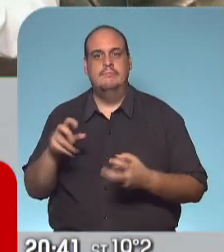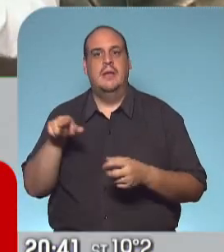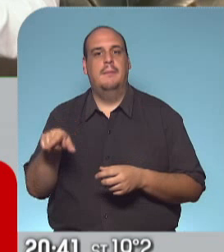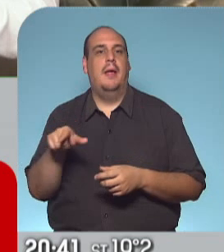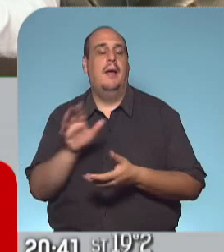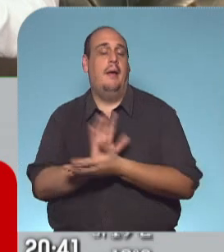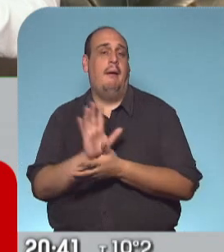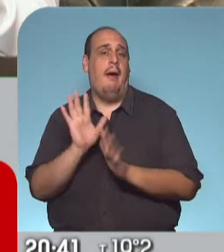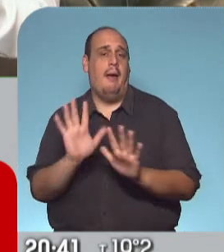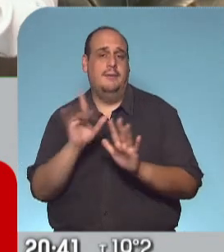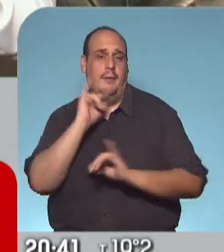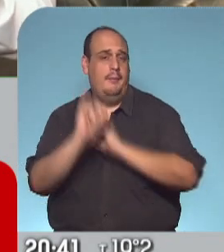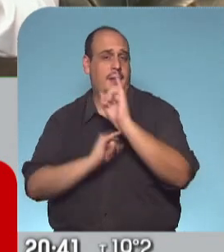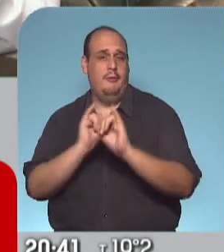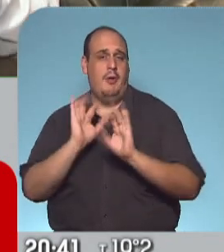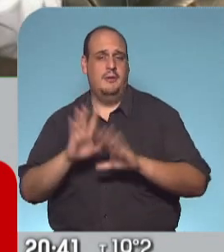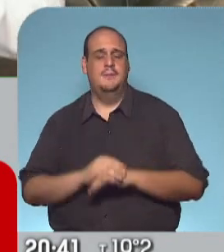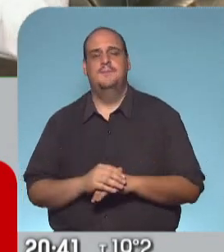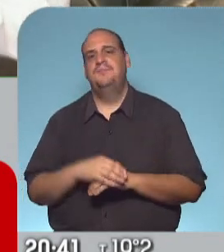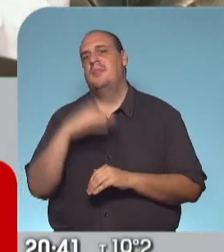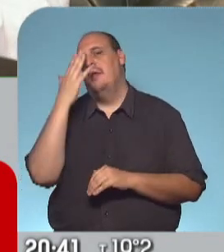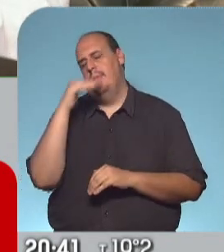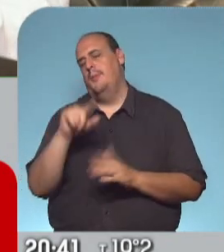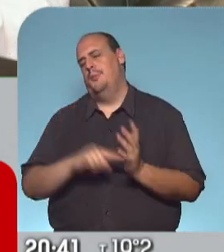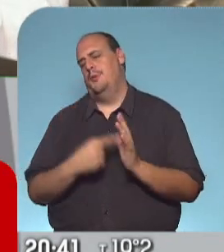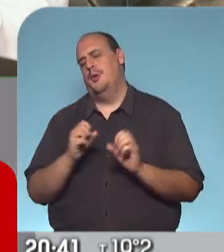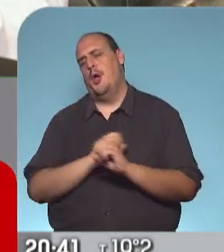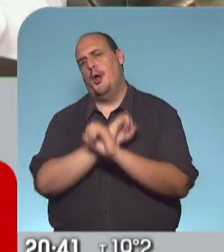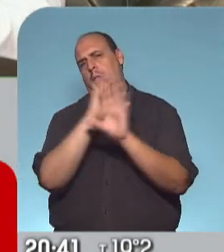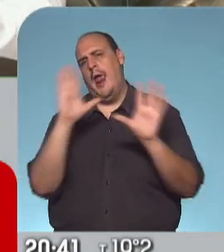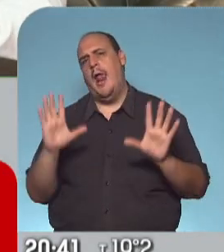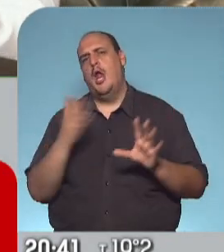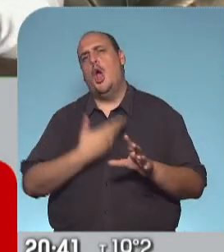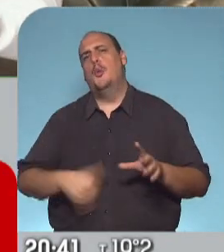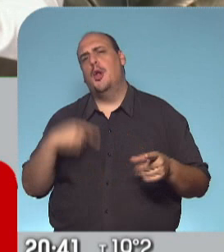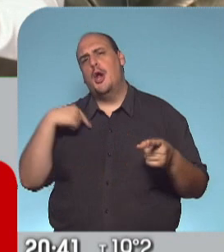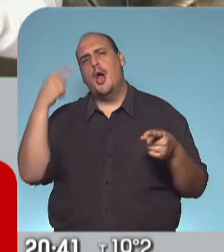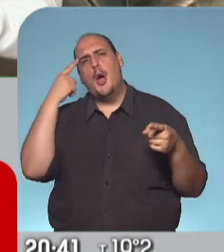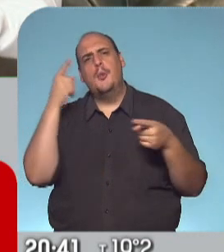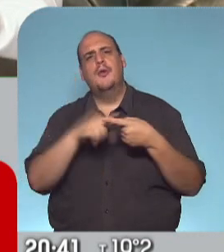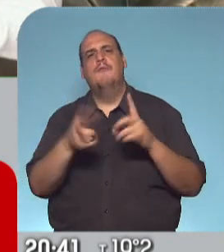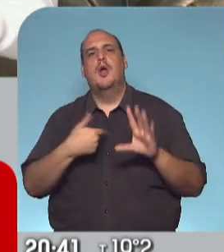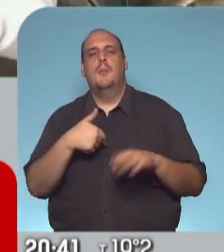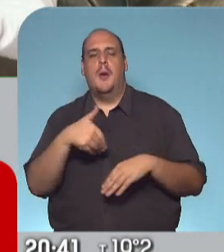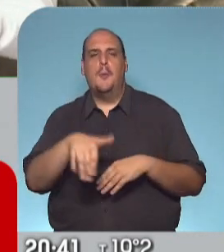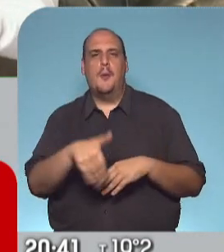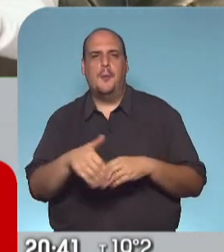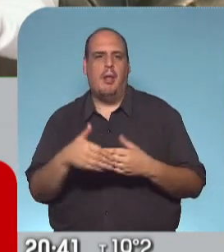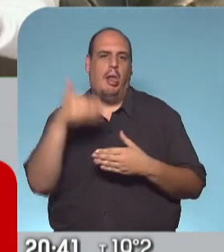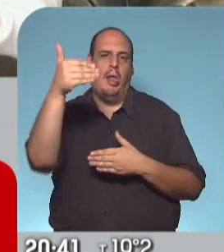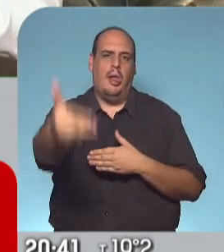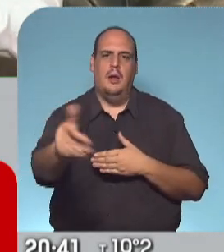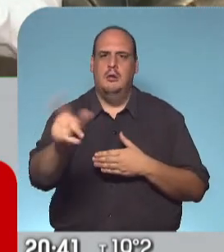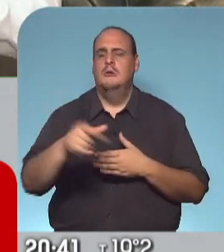adjetivo y de eso se trata. Después, está claro que no es la idea del gobierno hacer anuncios a mediano plazo, que simplemente